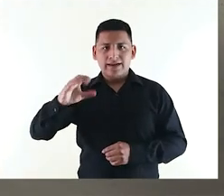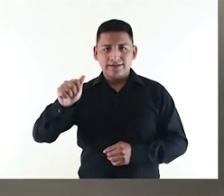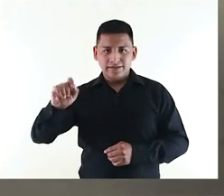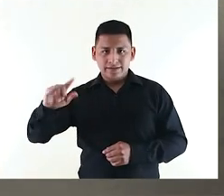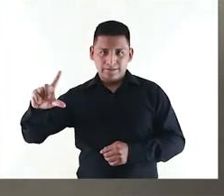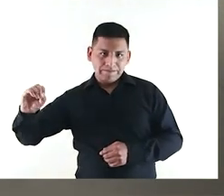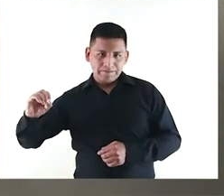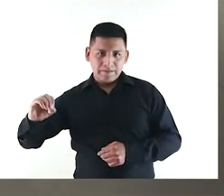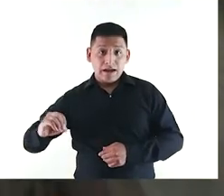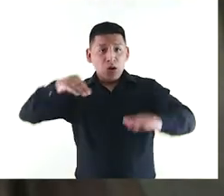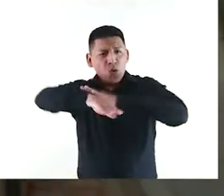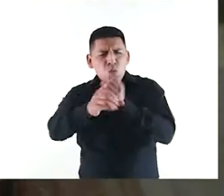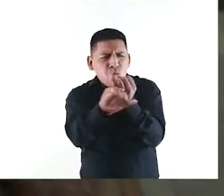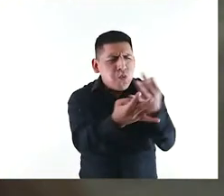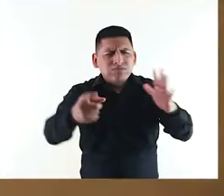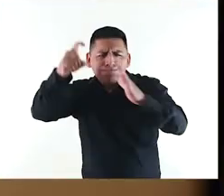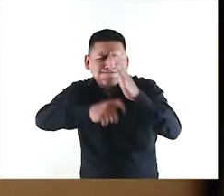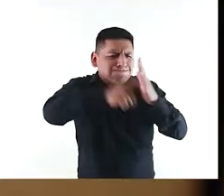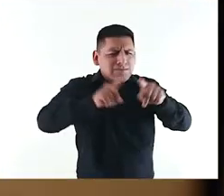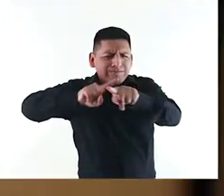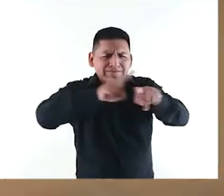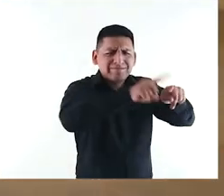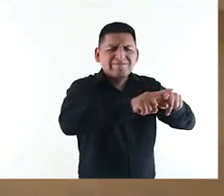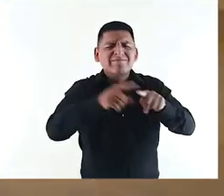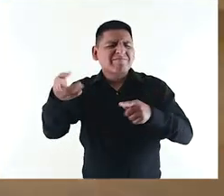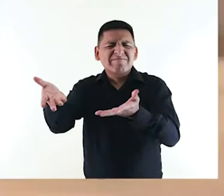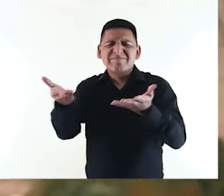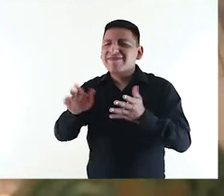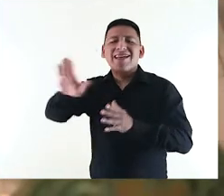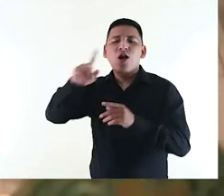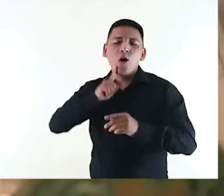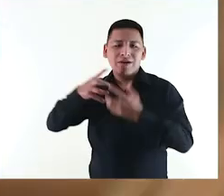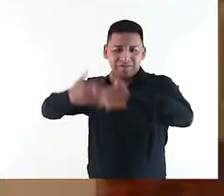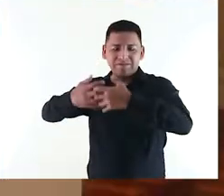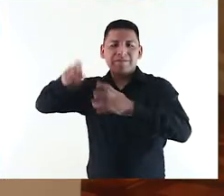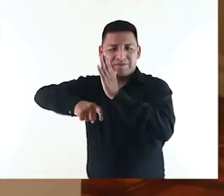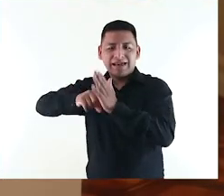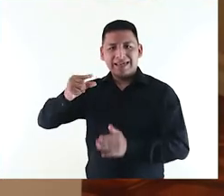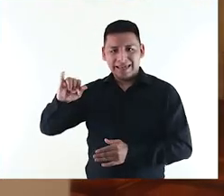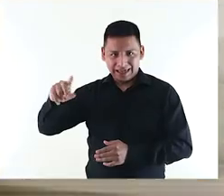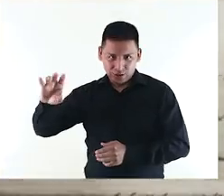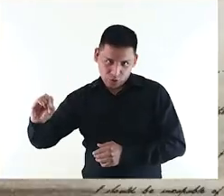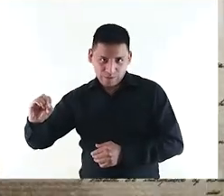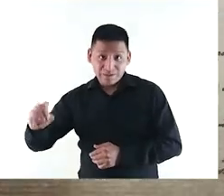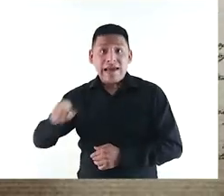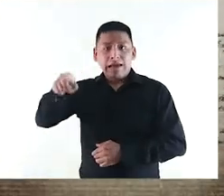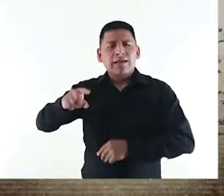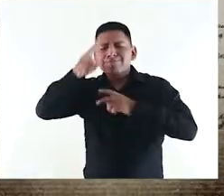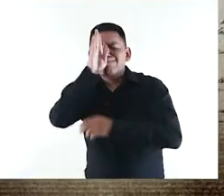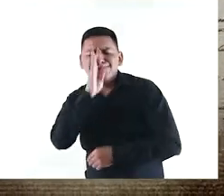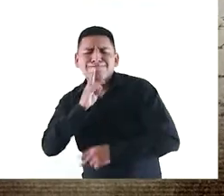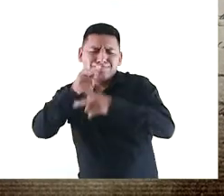Museo Andrés del Castillo. Esta rica colección mineralógica es obra del empresario minero Guido del Castillo. Tras